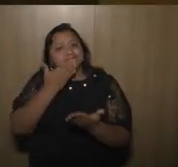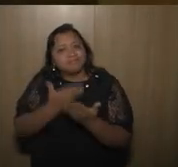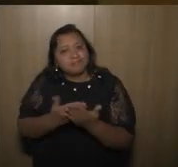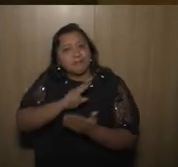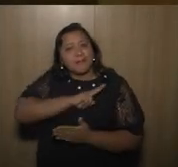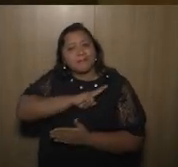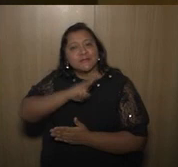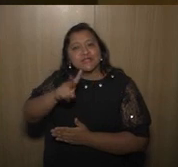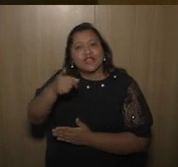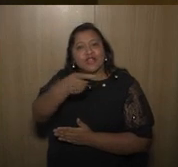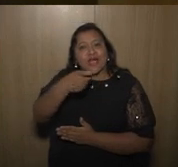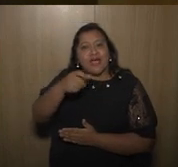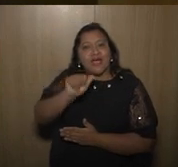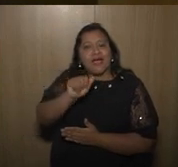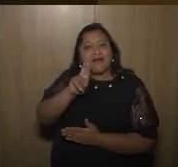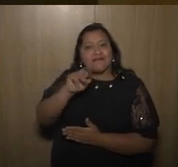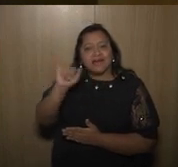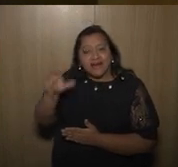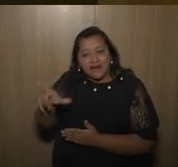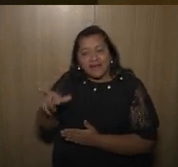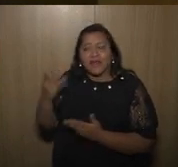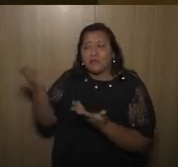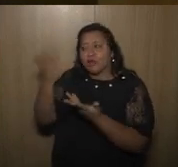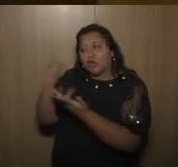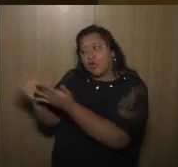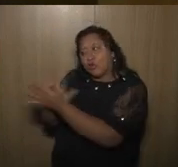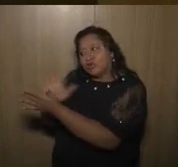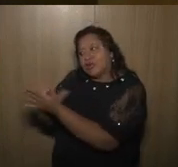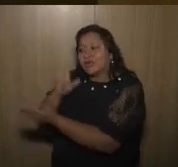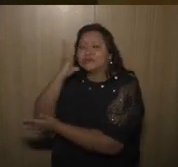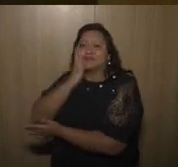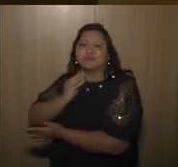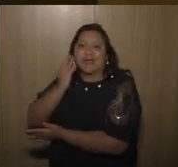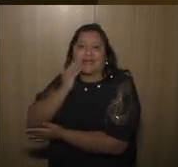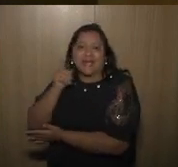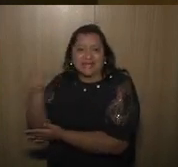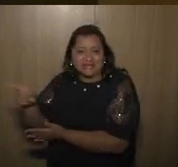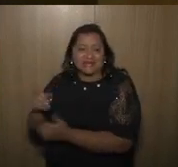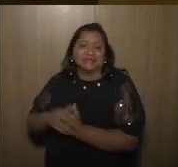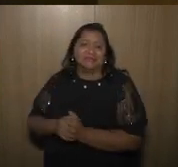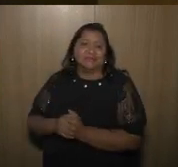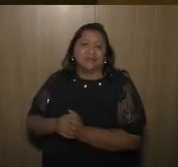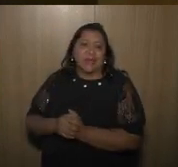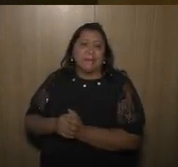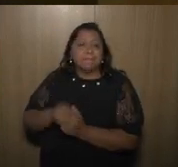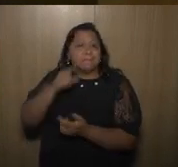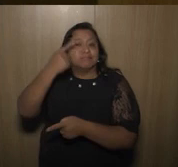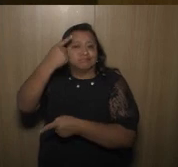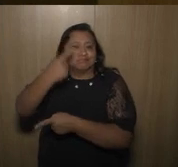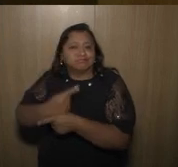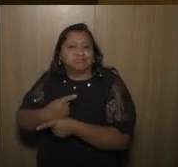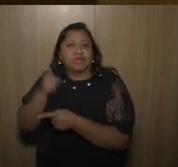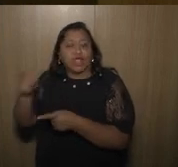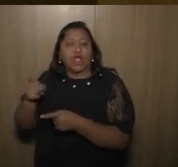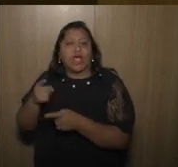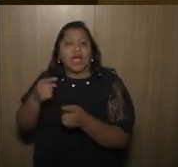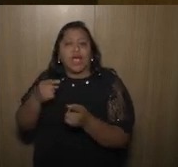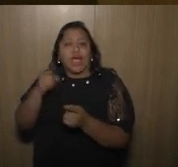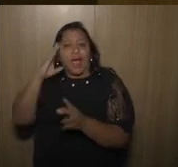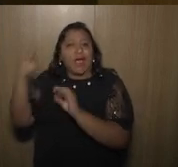Vicerrector Gabriel José Angulo, por compartirnos esta experiencia desde lo misional, que precisamente coincide